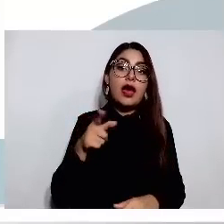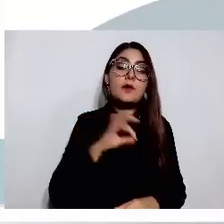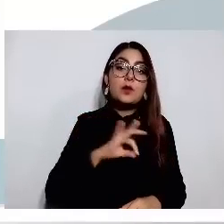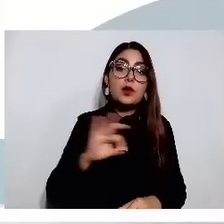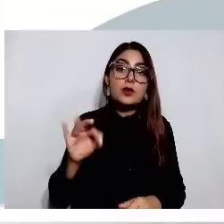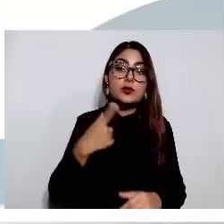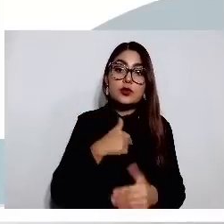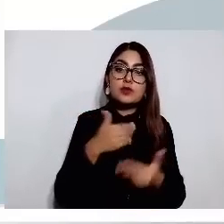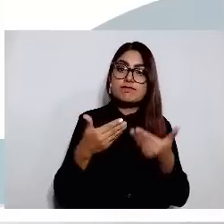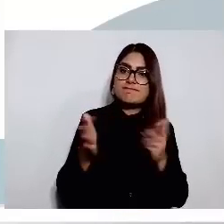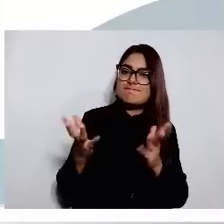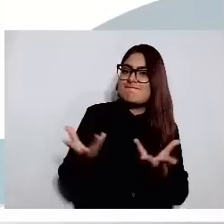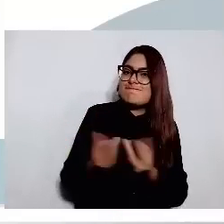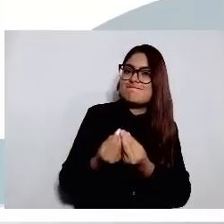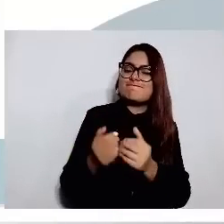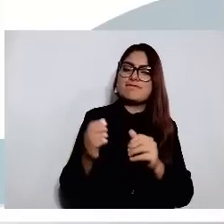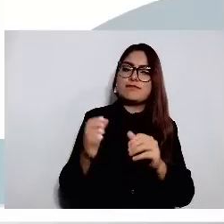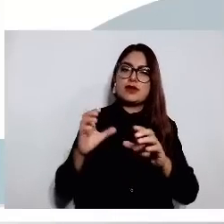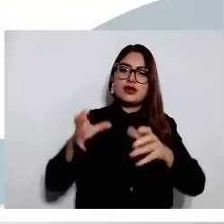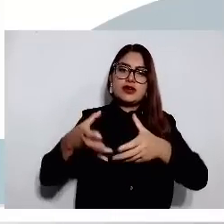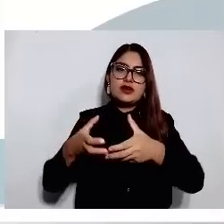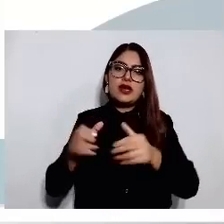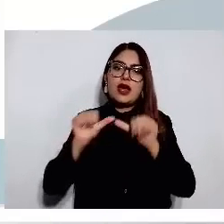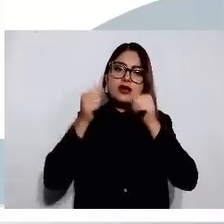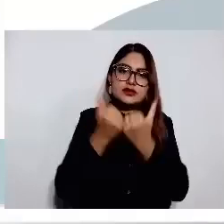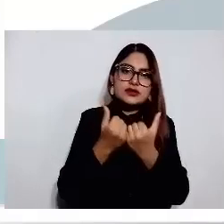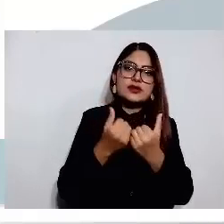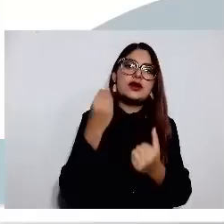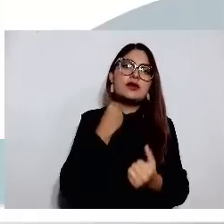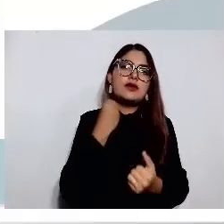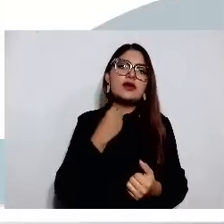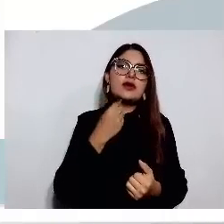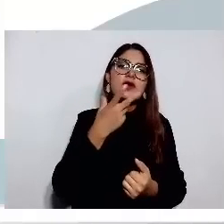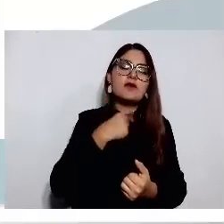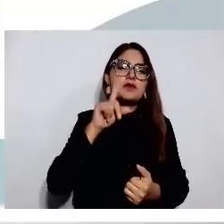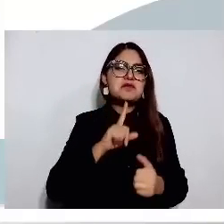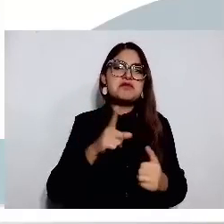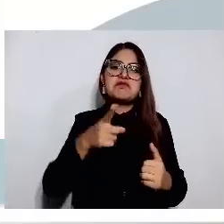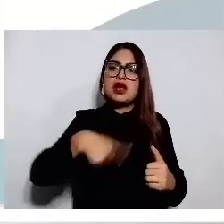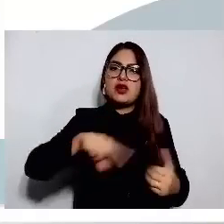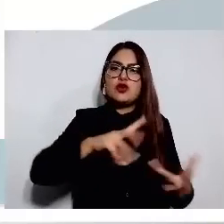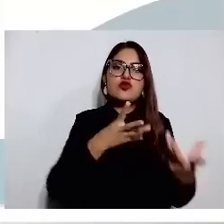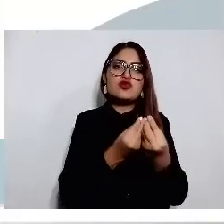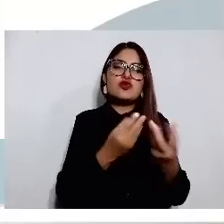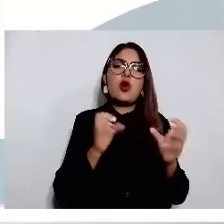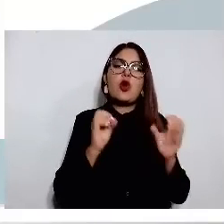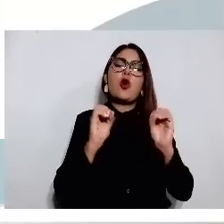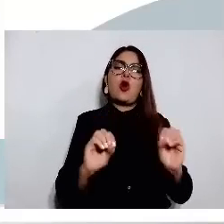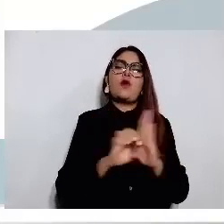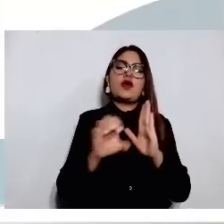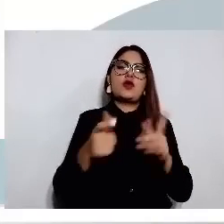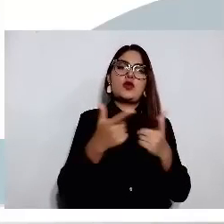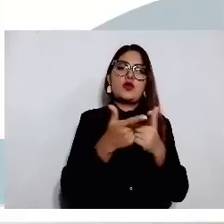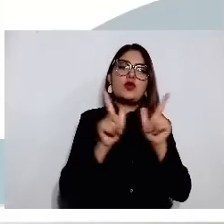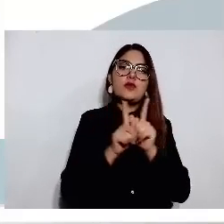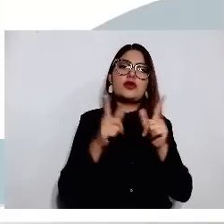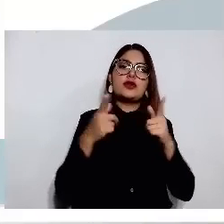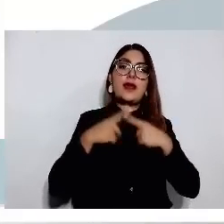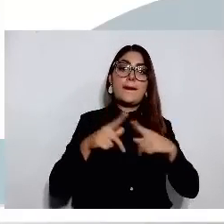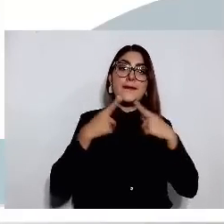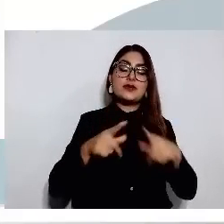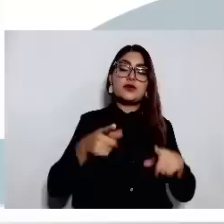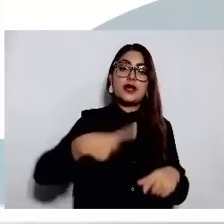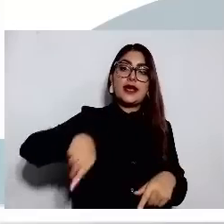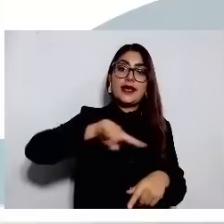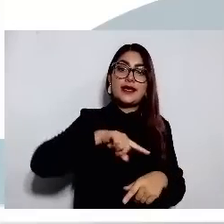con academia, con abogadas, abogados, ¿no? Con las mismas personas y grupos que también, insisto, pueden hablar